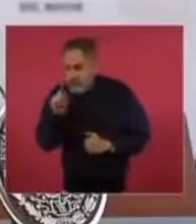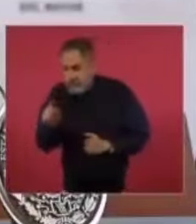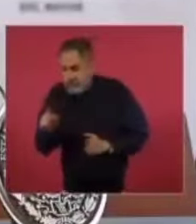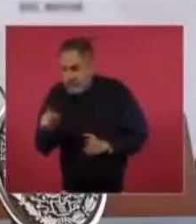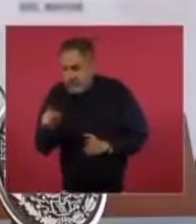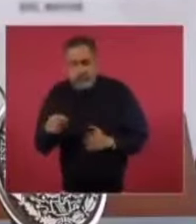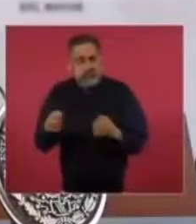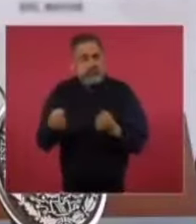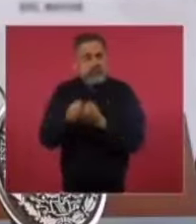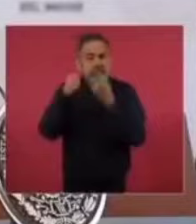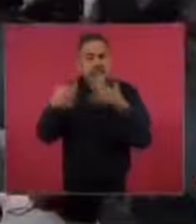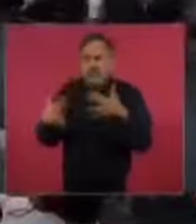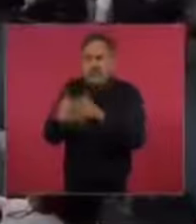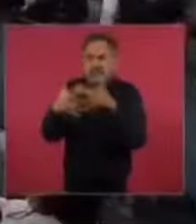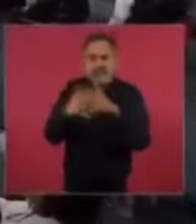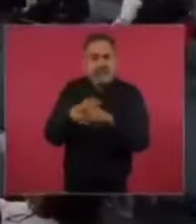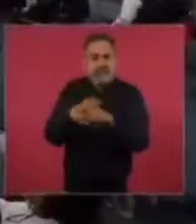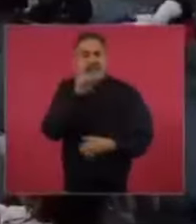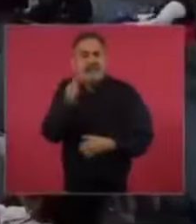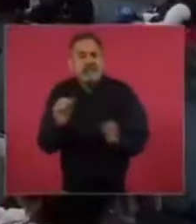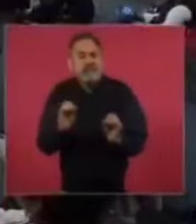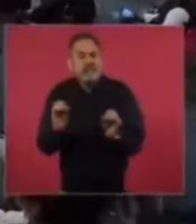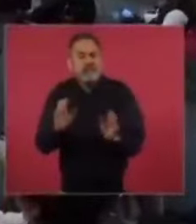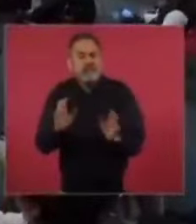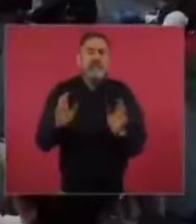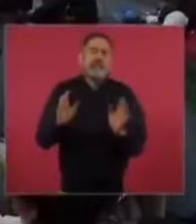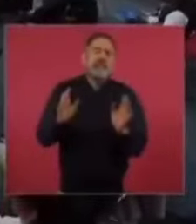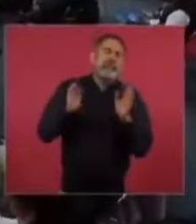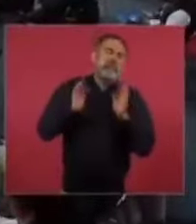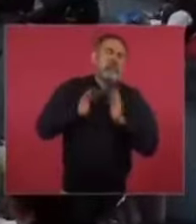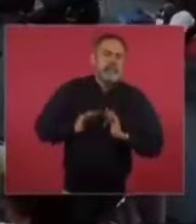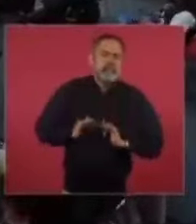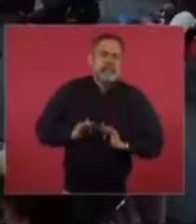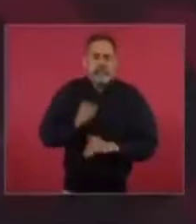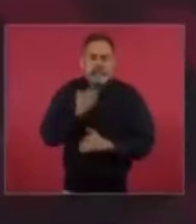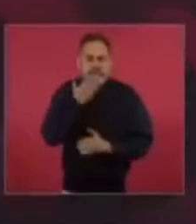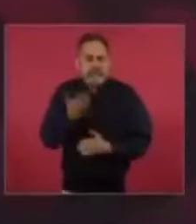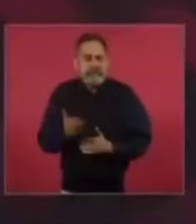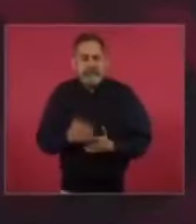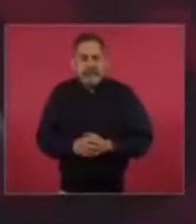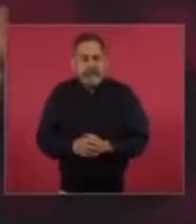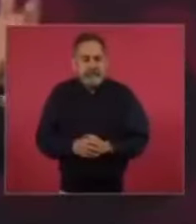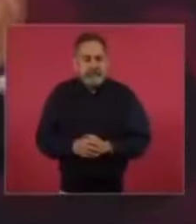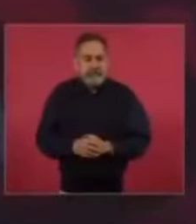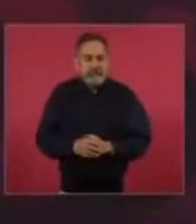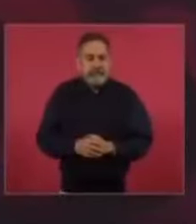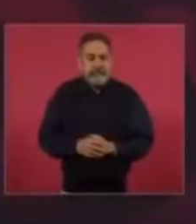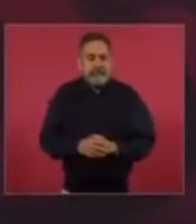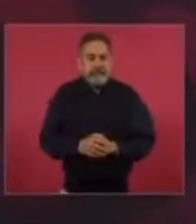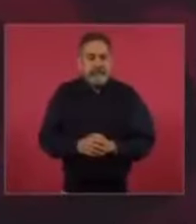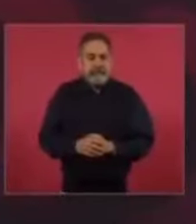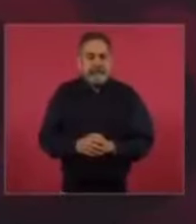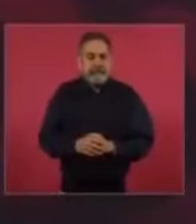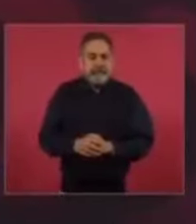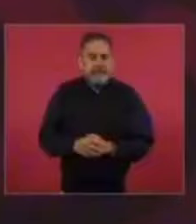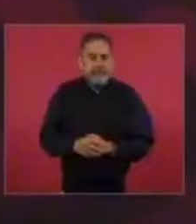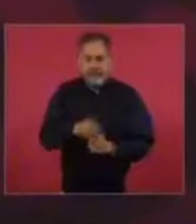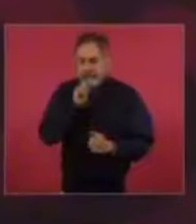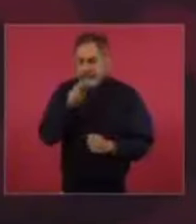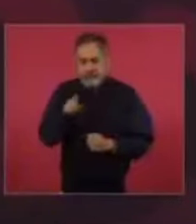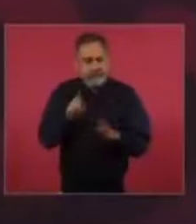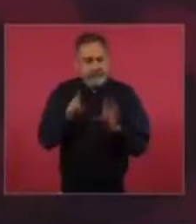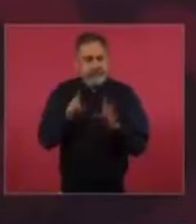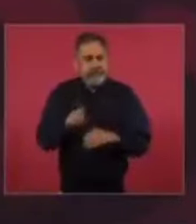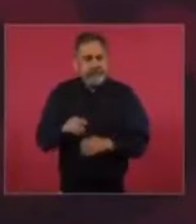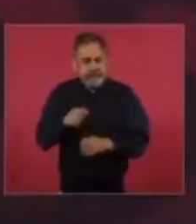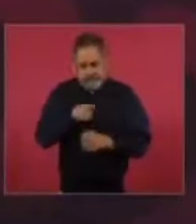Poniendo a los tres, lo primero, cuando ponía a los tres presidentes, la situación de México con Estados Unidos es muy diferente porque tenemos una